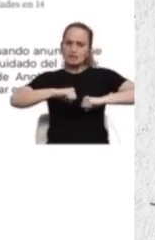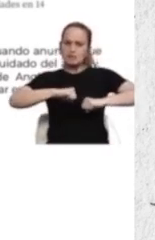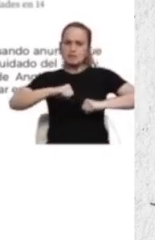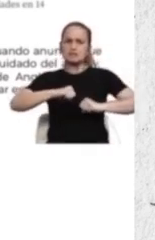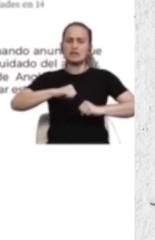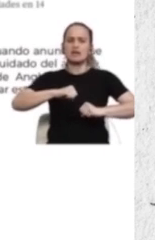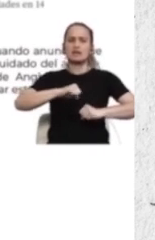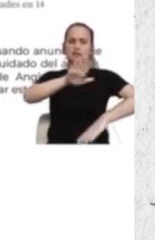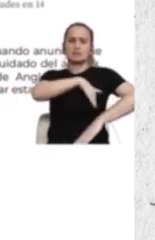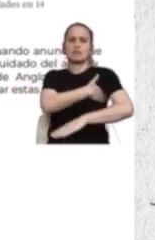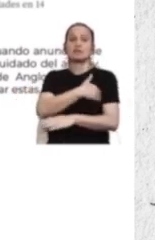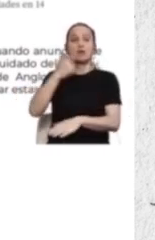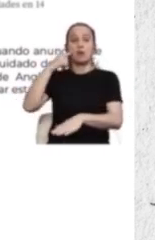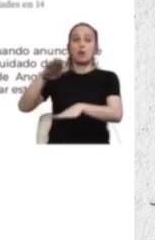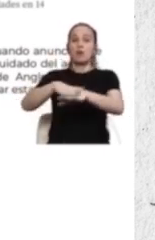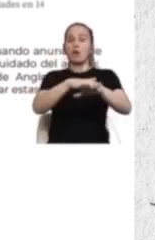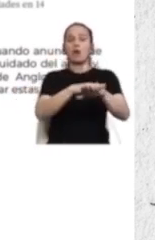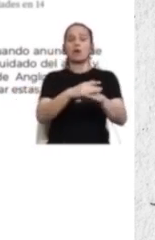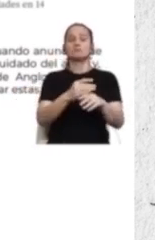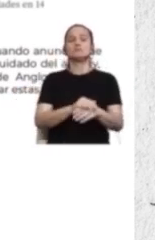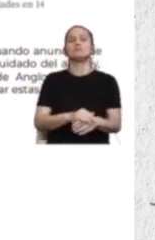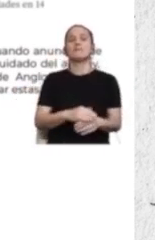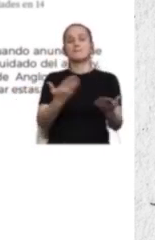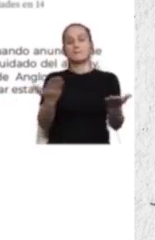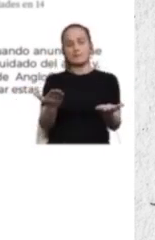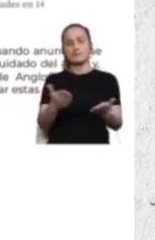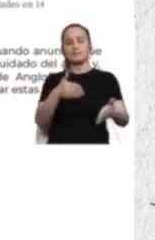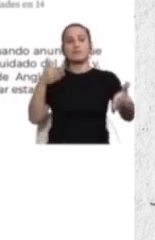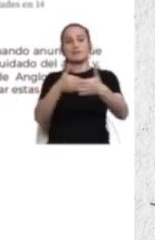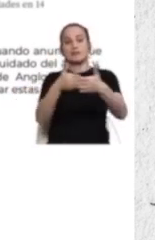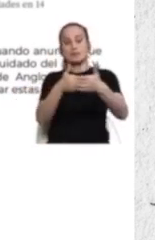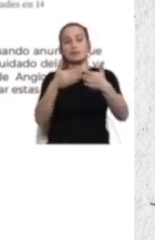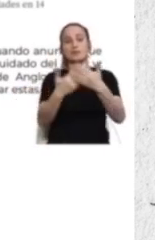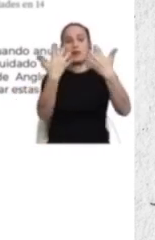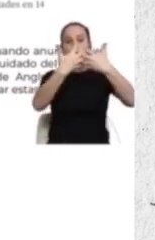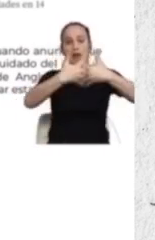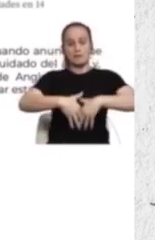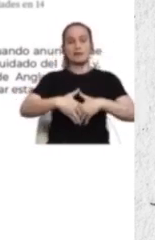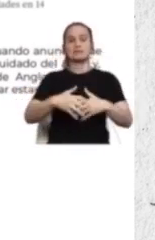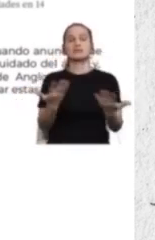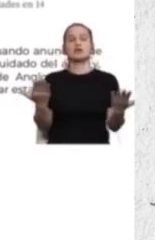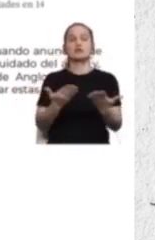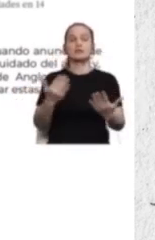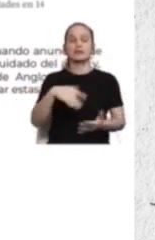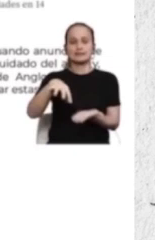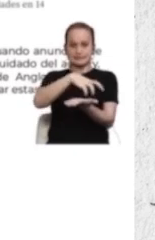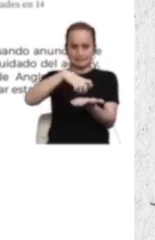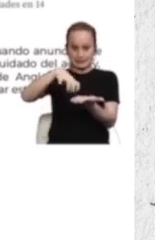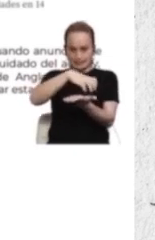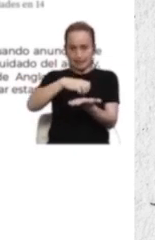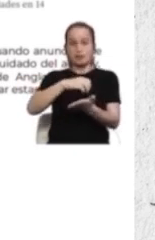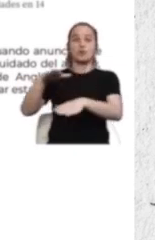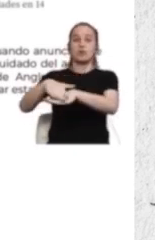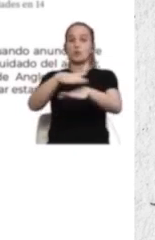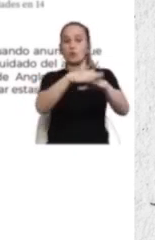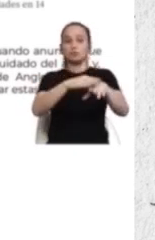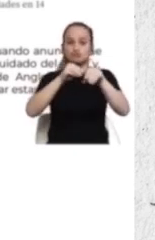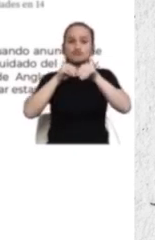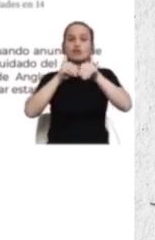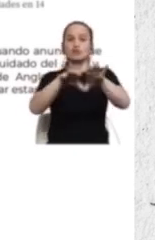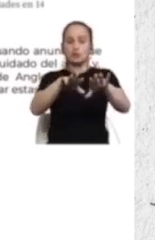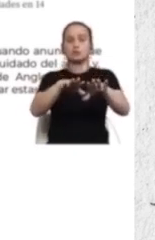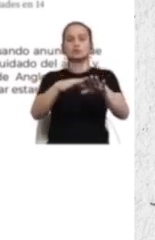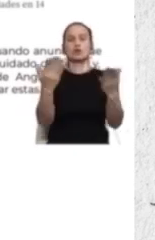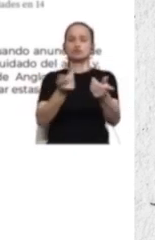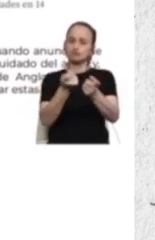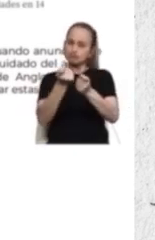ministerio. Entonces, anuncian demandar licencias otorgadas en contra de la multinacional de carbón en Santander. Anuncian una serie